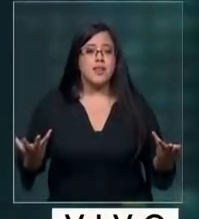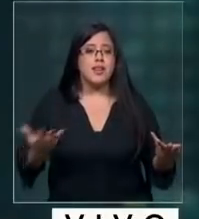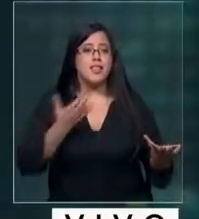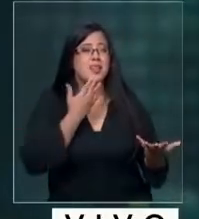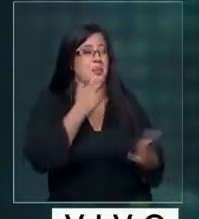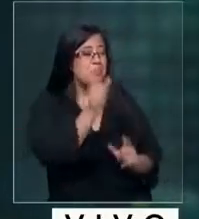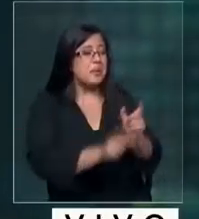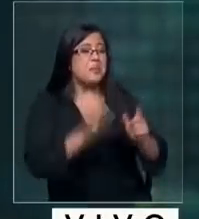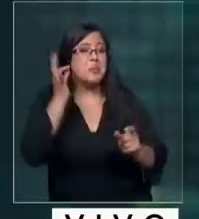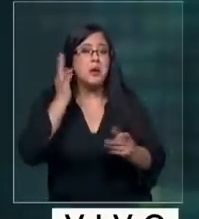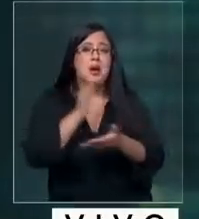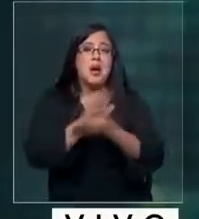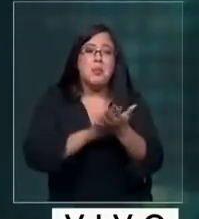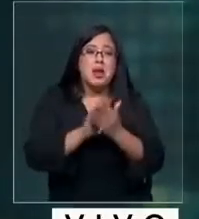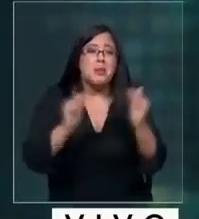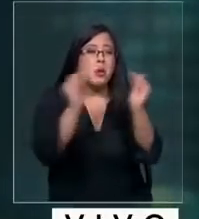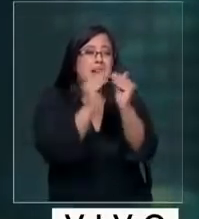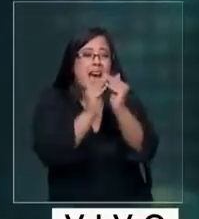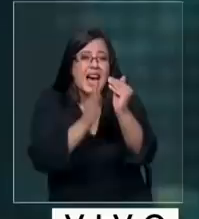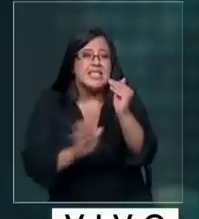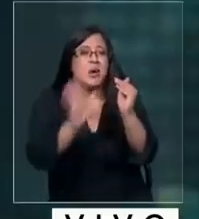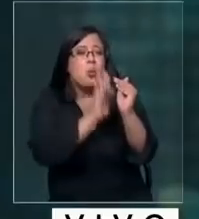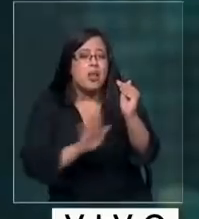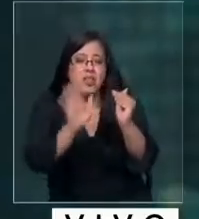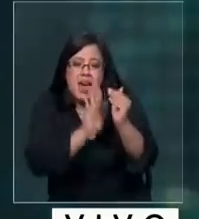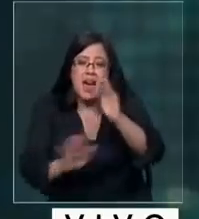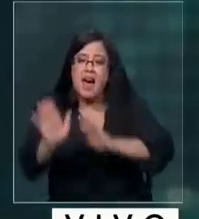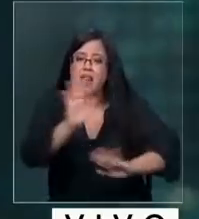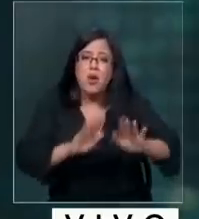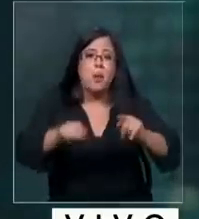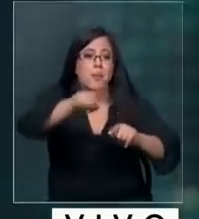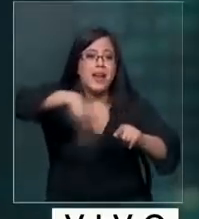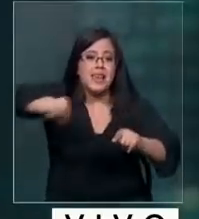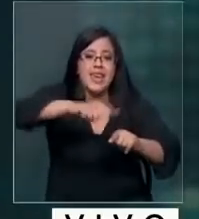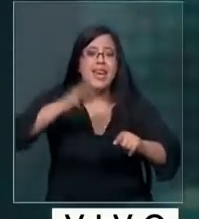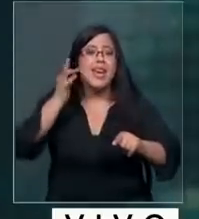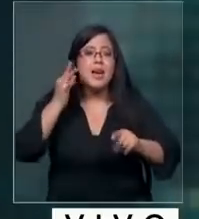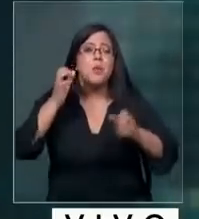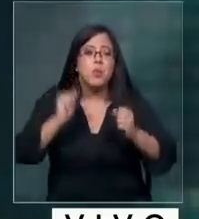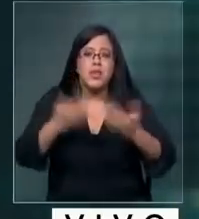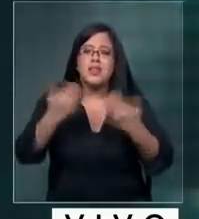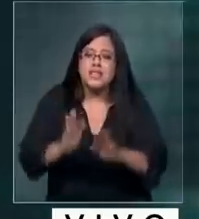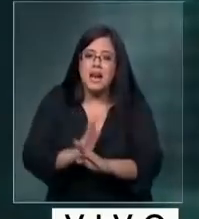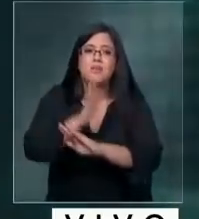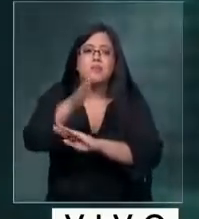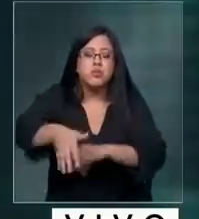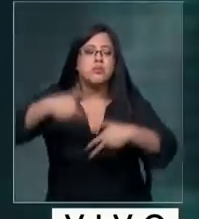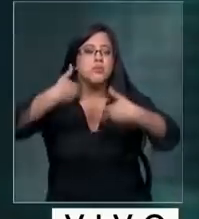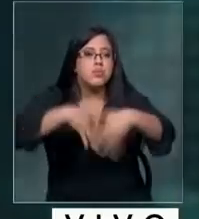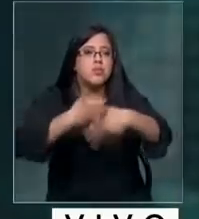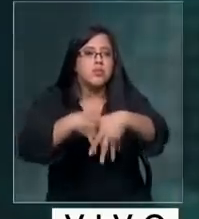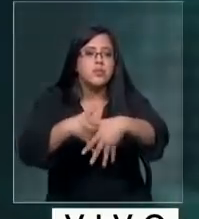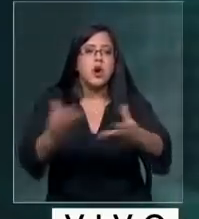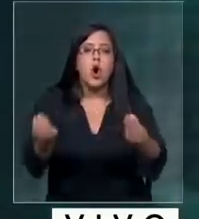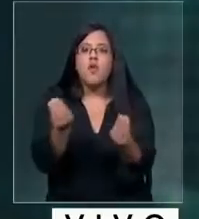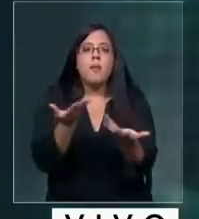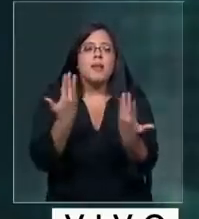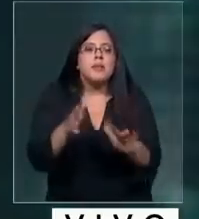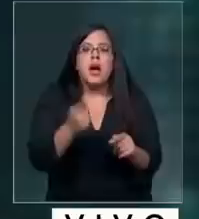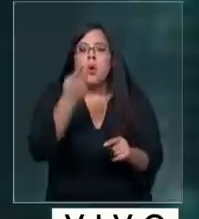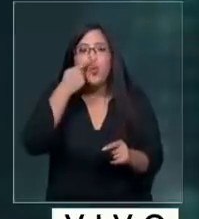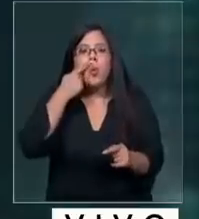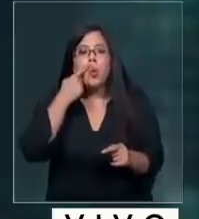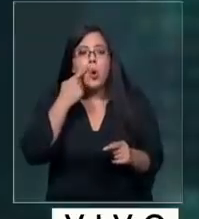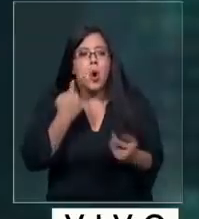por ejemplo domésticas de cuidado para que ellas puedan asistir a la marcha y sean ellas las que estén en las calles a veces nada nos sirve que esté un hombre marchando